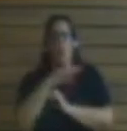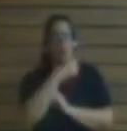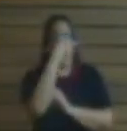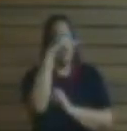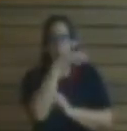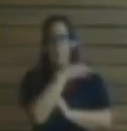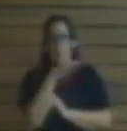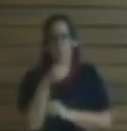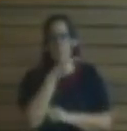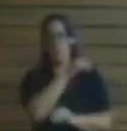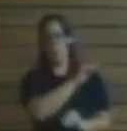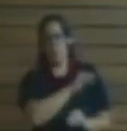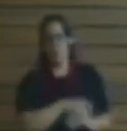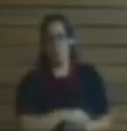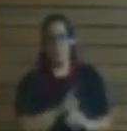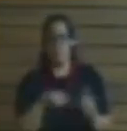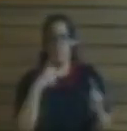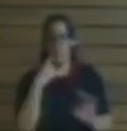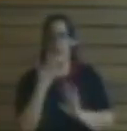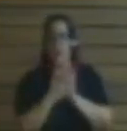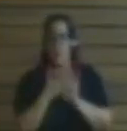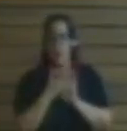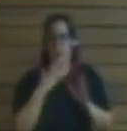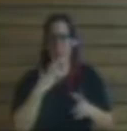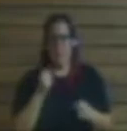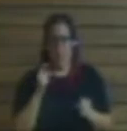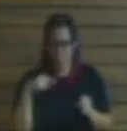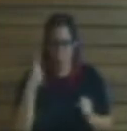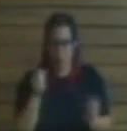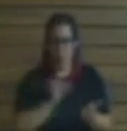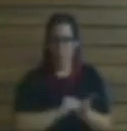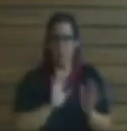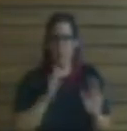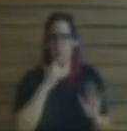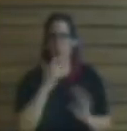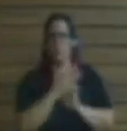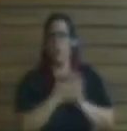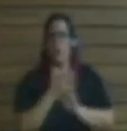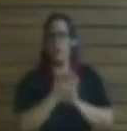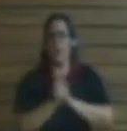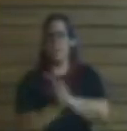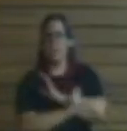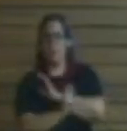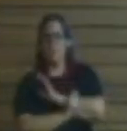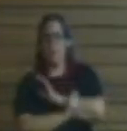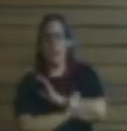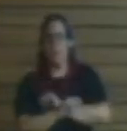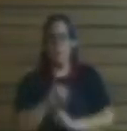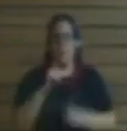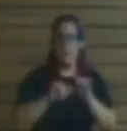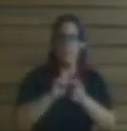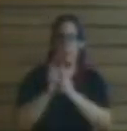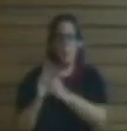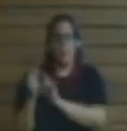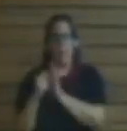usted. Habla de salud. Luego voy a entrar otra vez en salud, pero habla de manipulación y habla de trampa. Mire, trampa